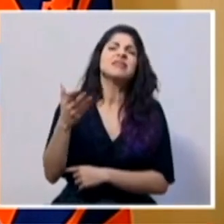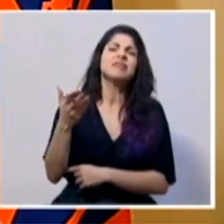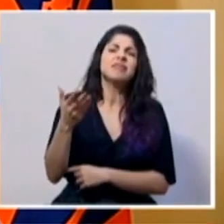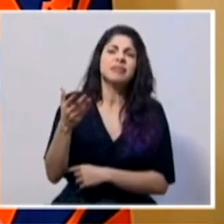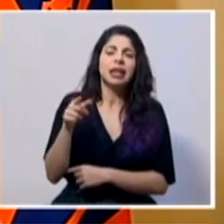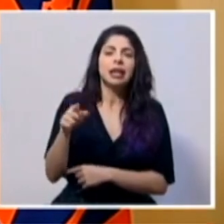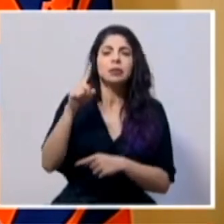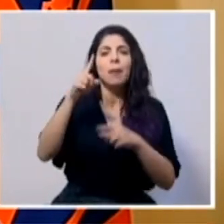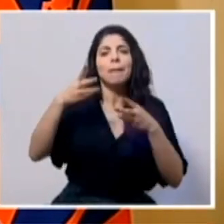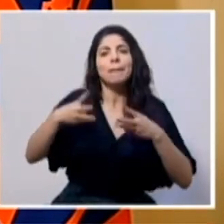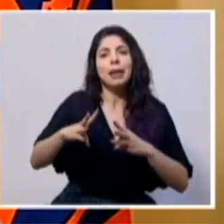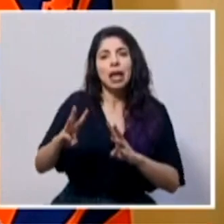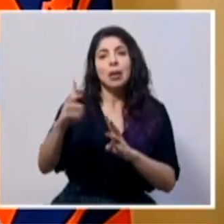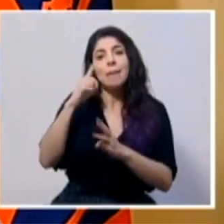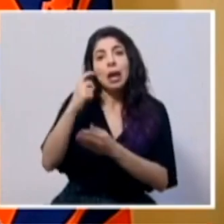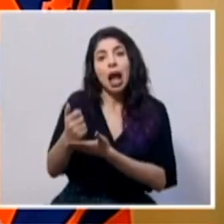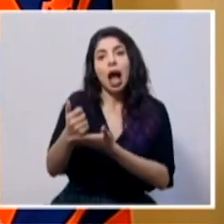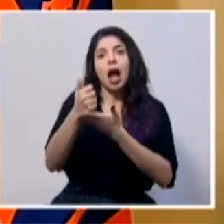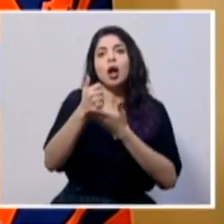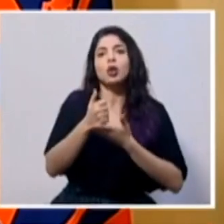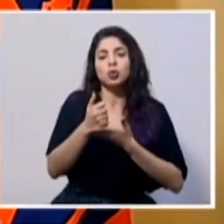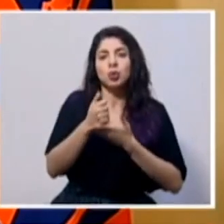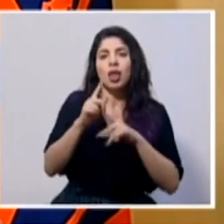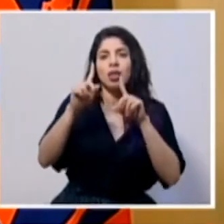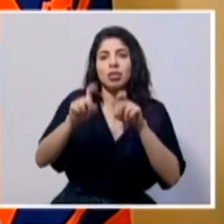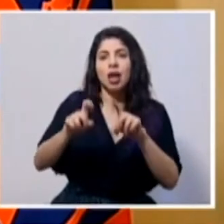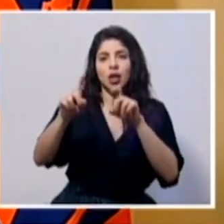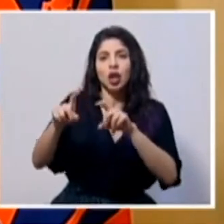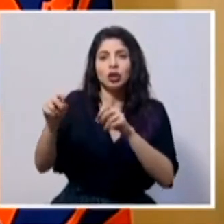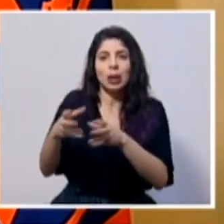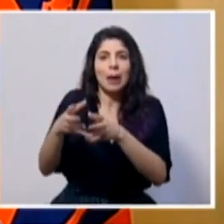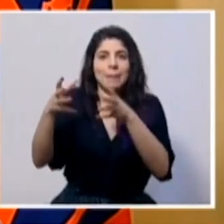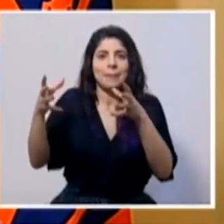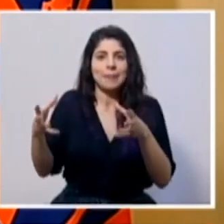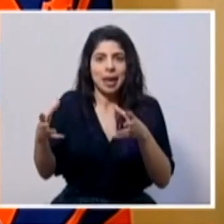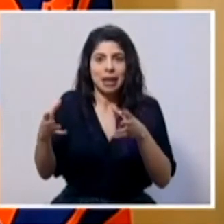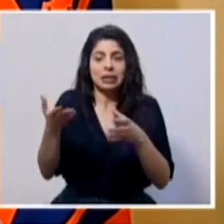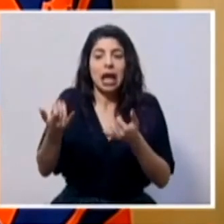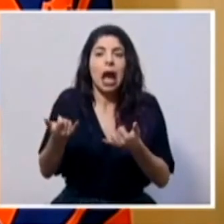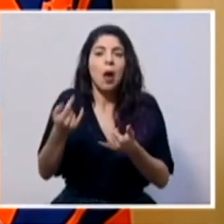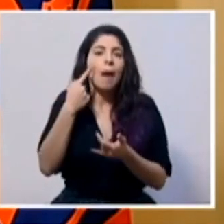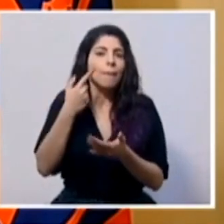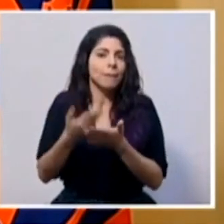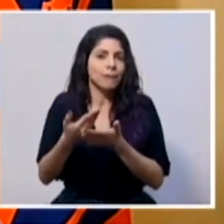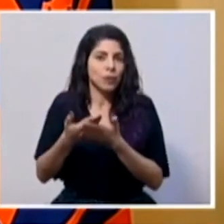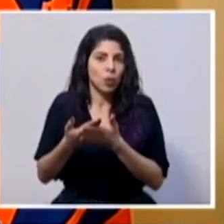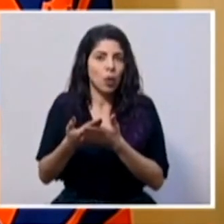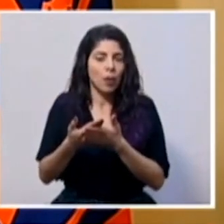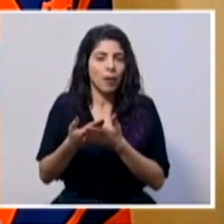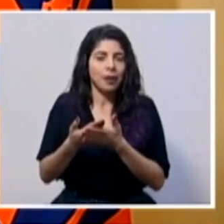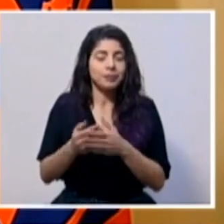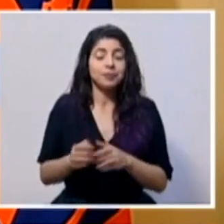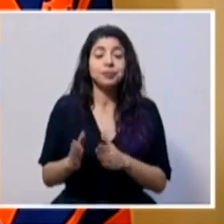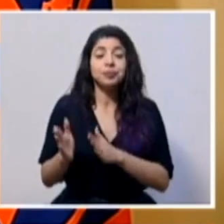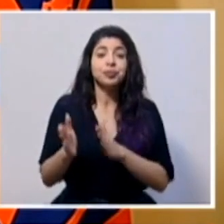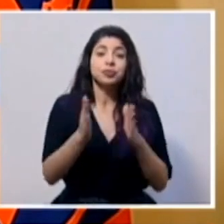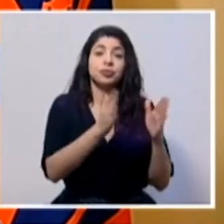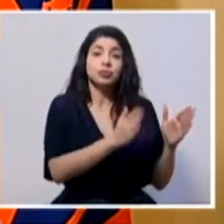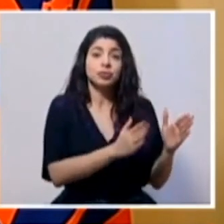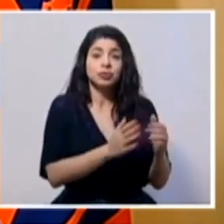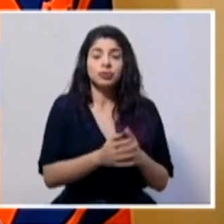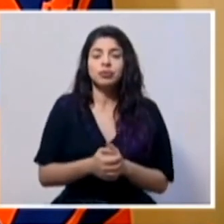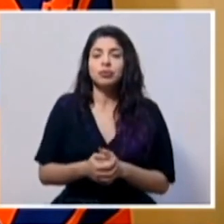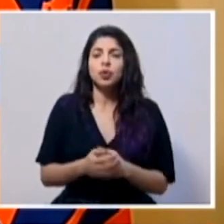para tratar de aumentar la capacidad diagnóstica, pero lo estamos probando por el momento. Con respecto